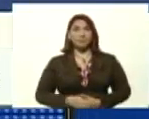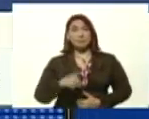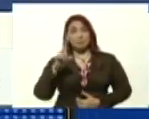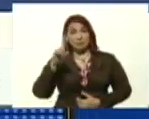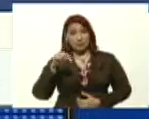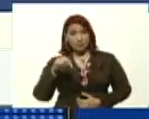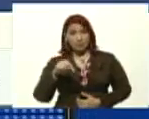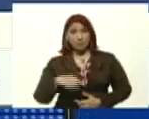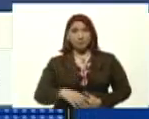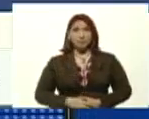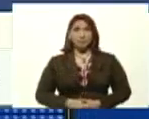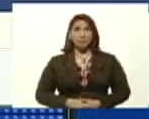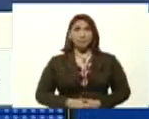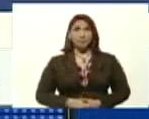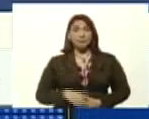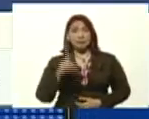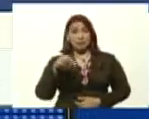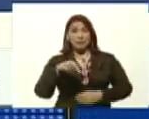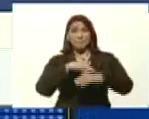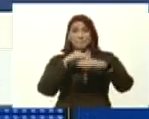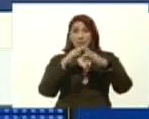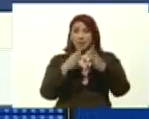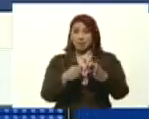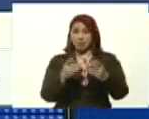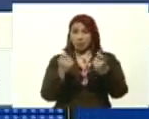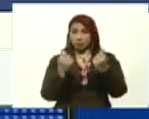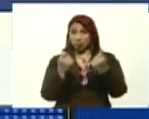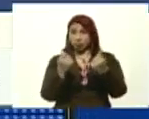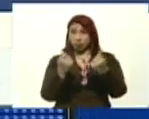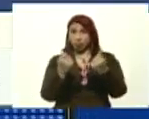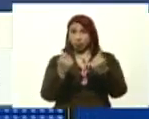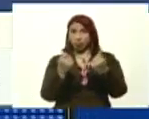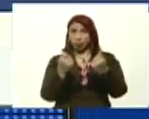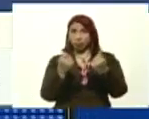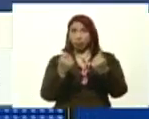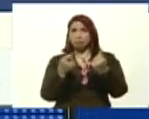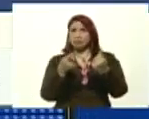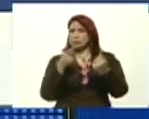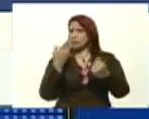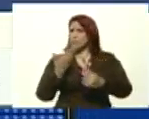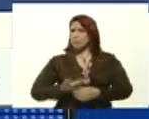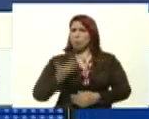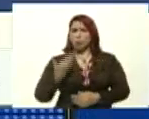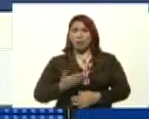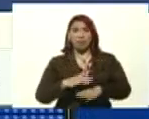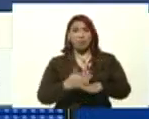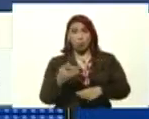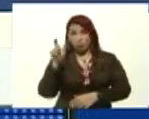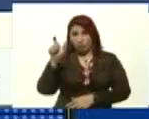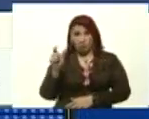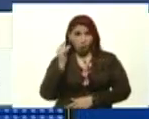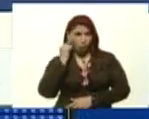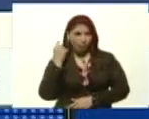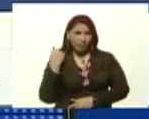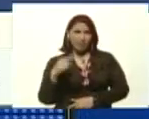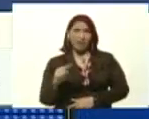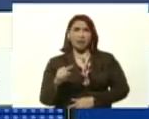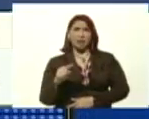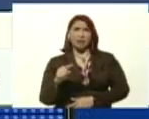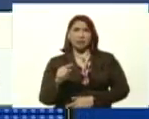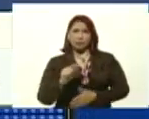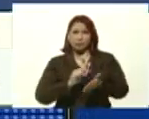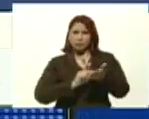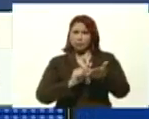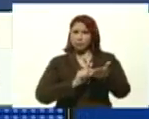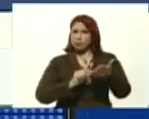También. Ella además es ministra de Finanzas. Eso es muy importante porque ella tiene la chequera